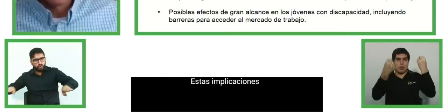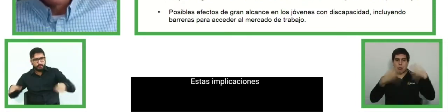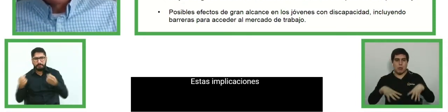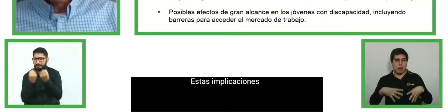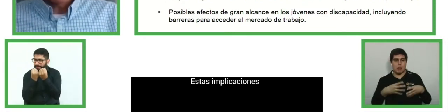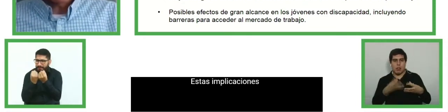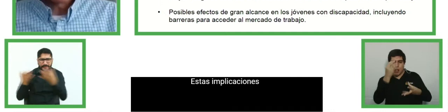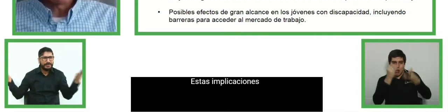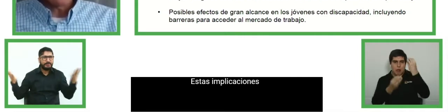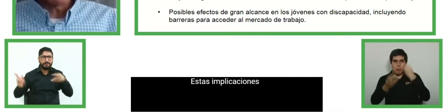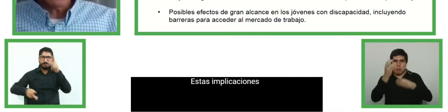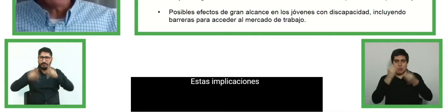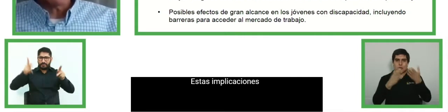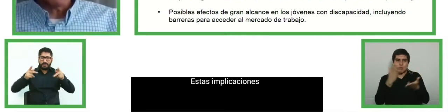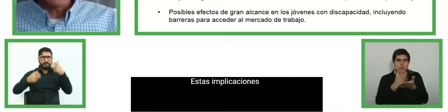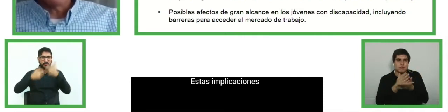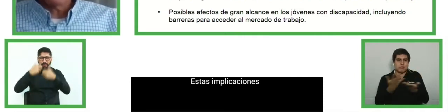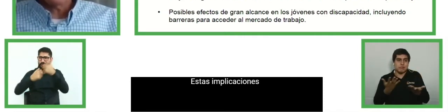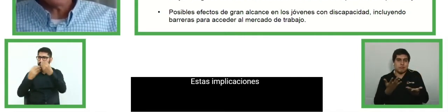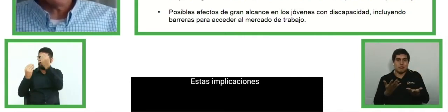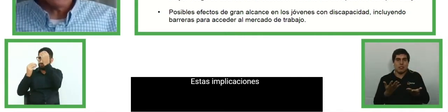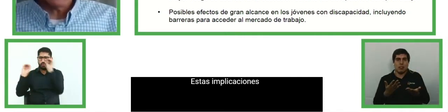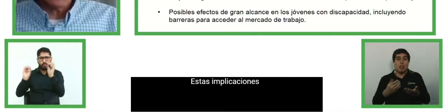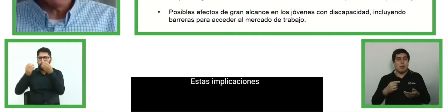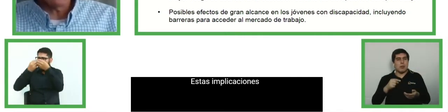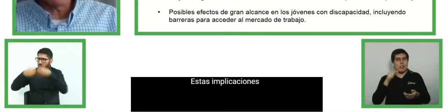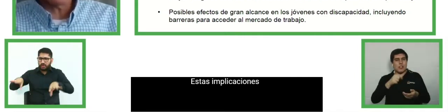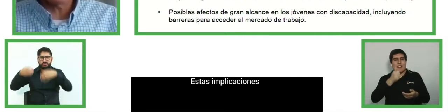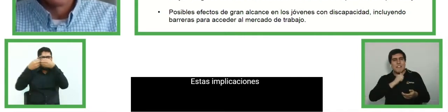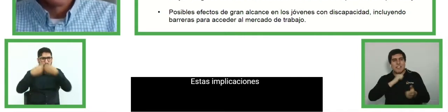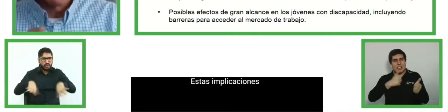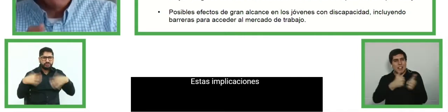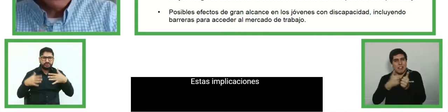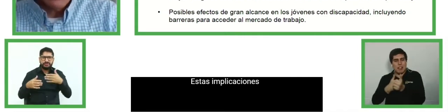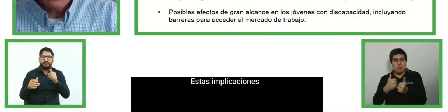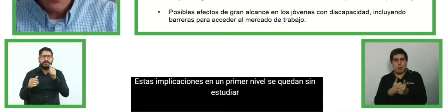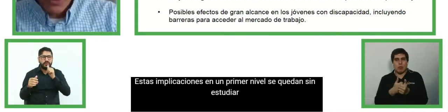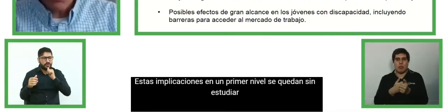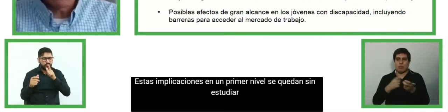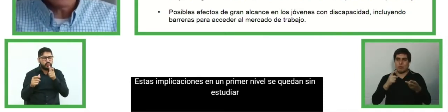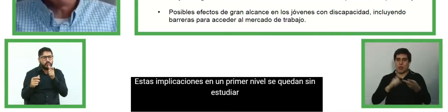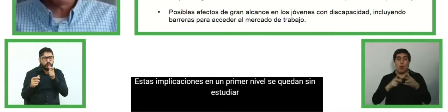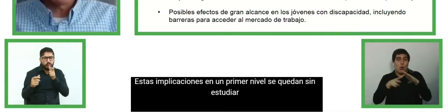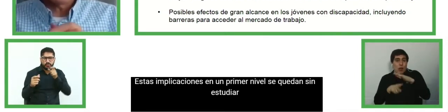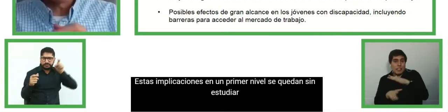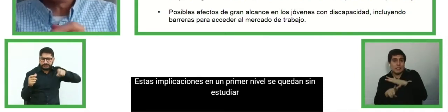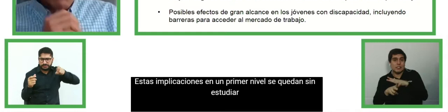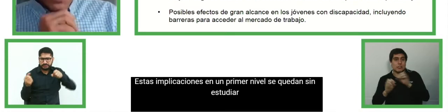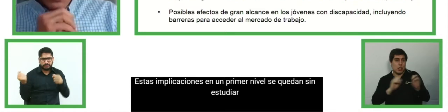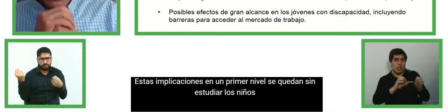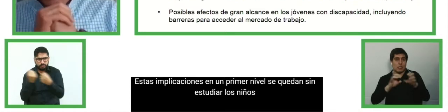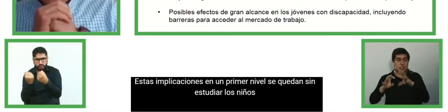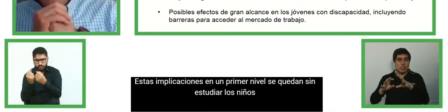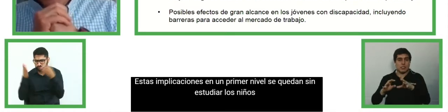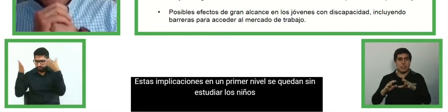es francamente malo. ¿Por qué? Pues porque todas esas faltas de apoyo, esas falta de acceso, como estábamos comentando,